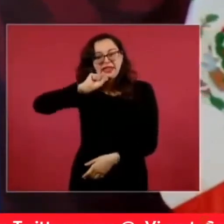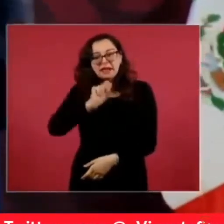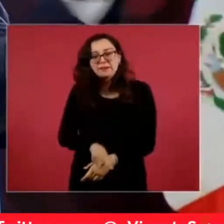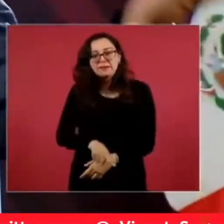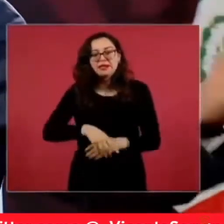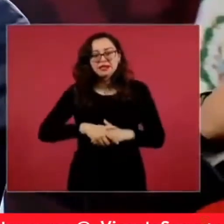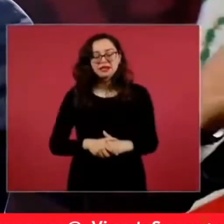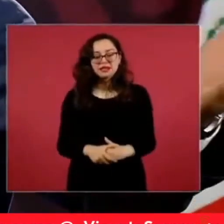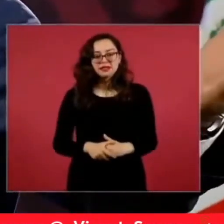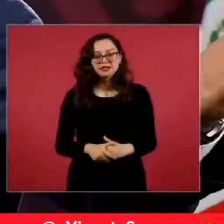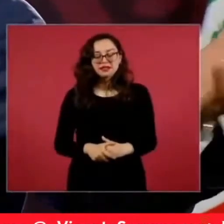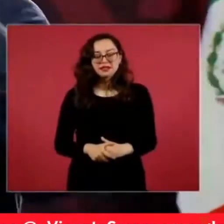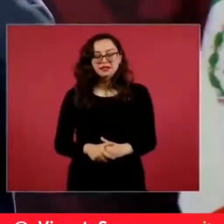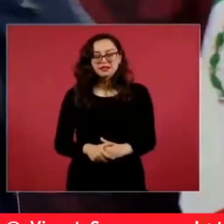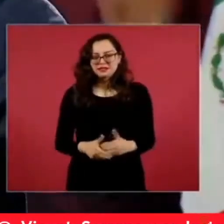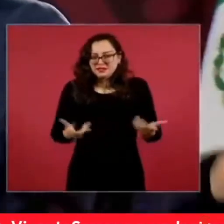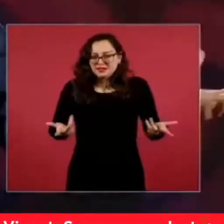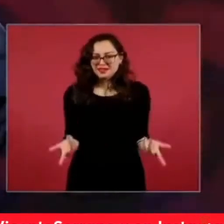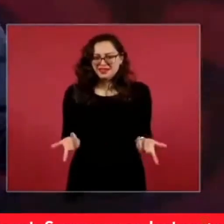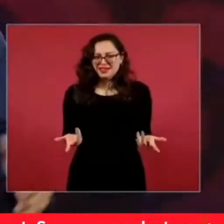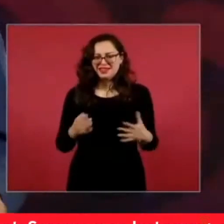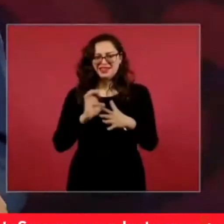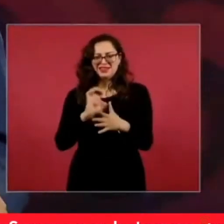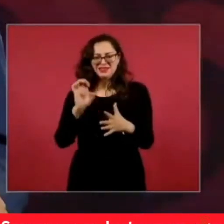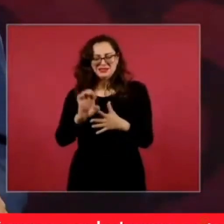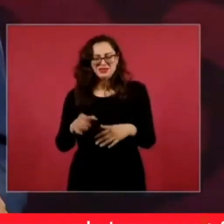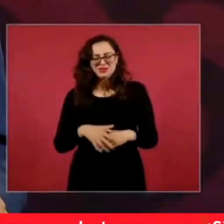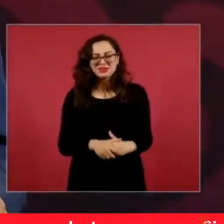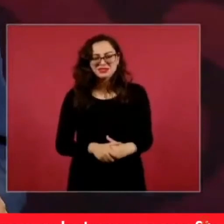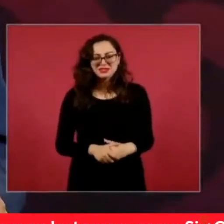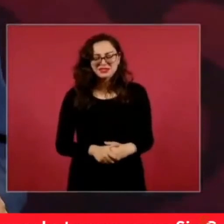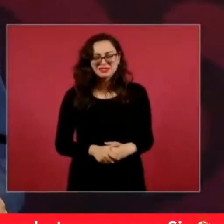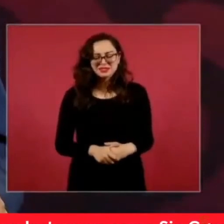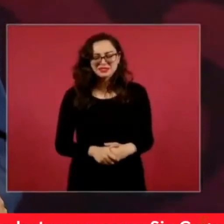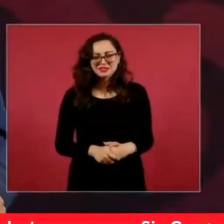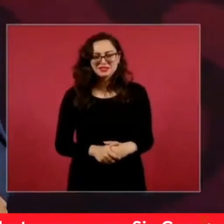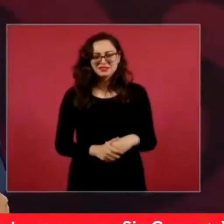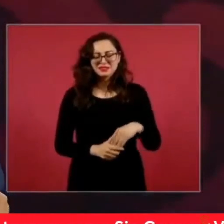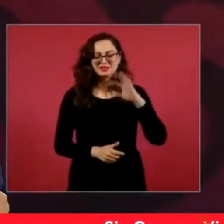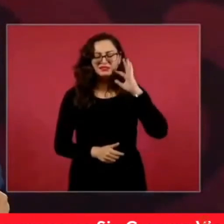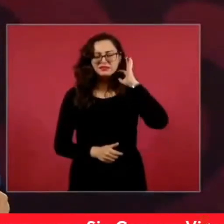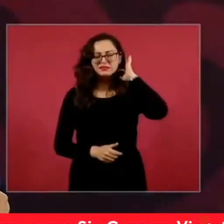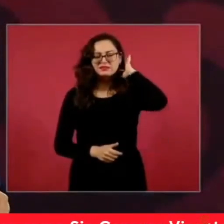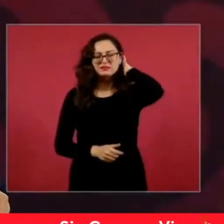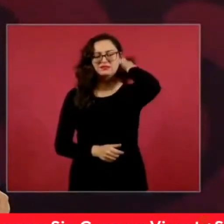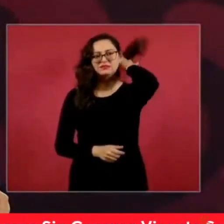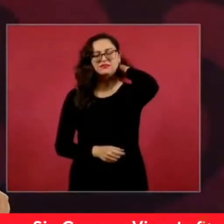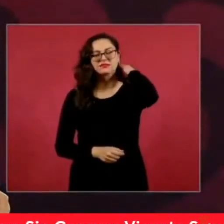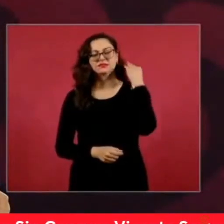Entonces, ¿qué tiene que ver ese pensamiento